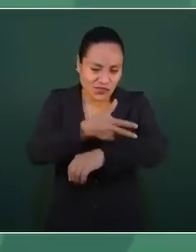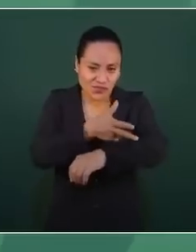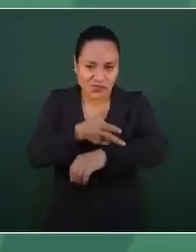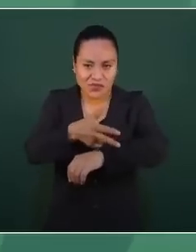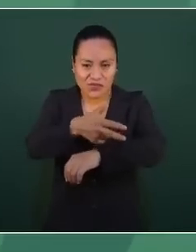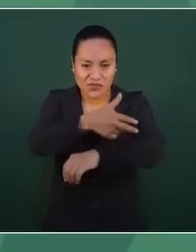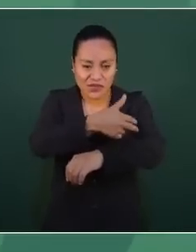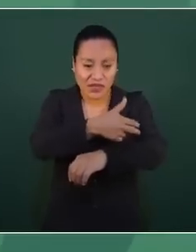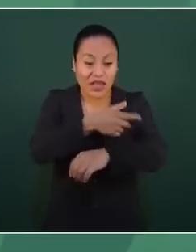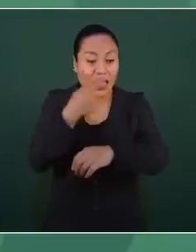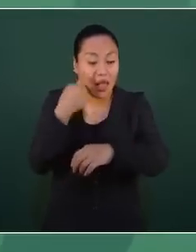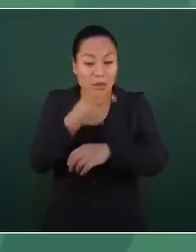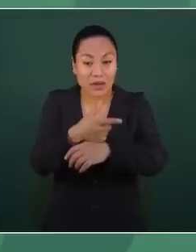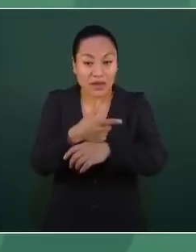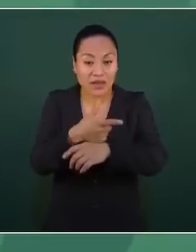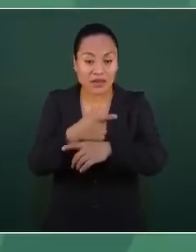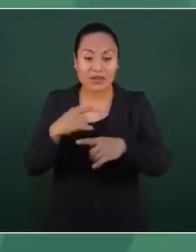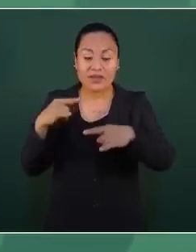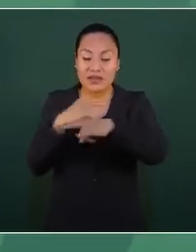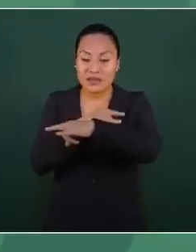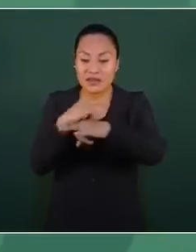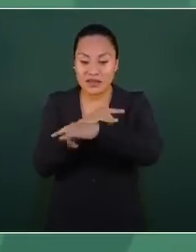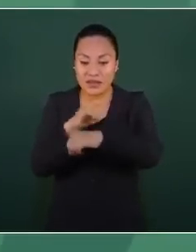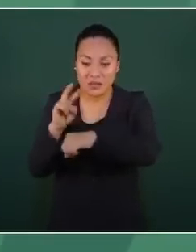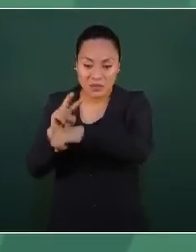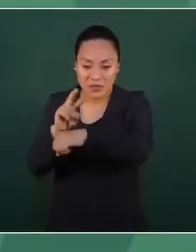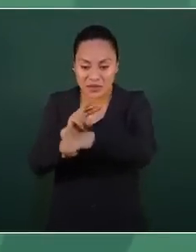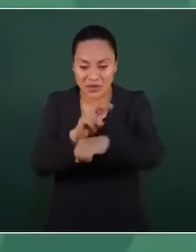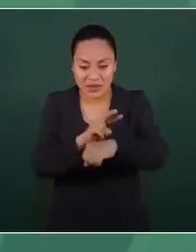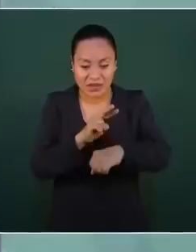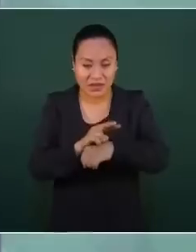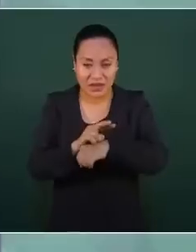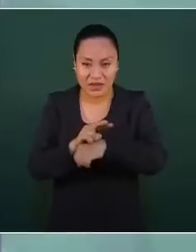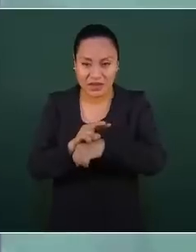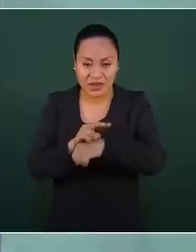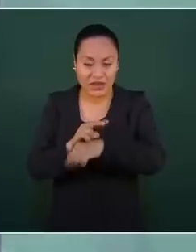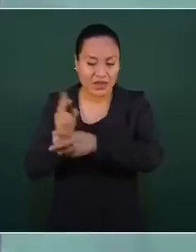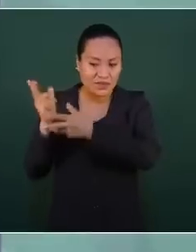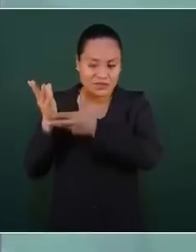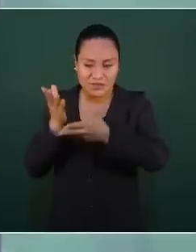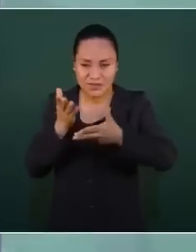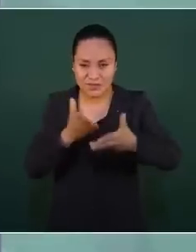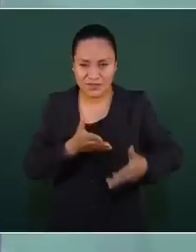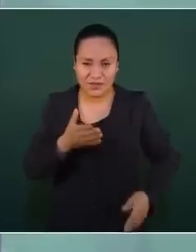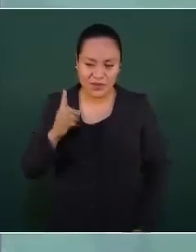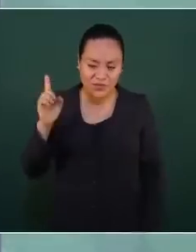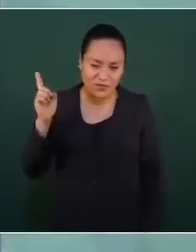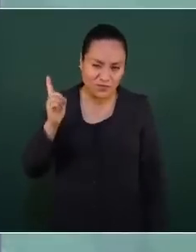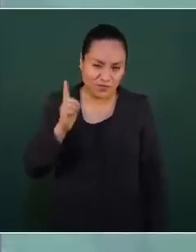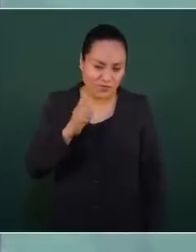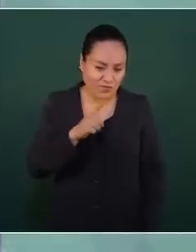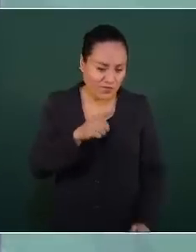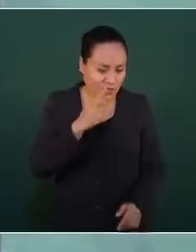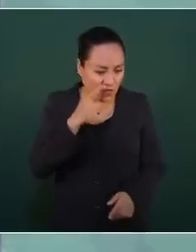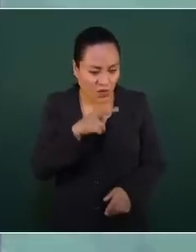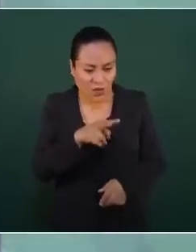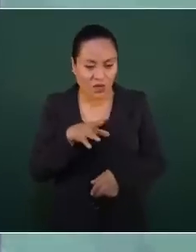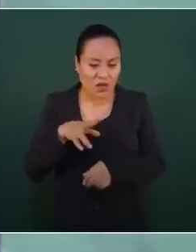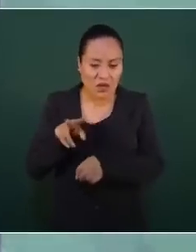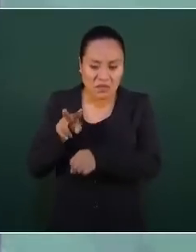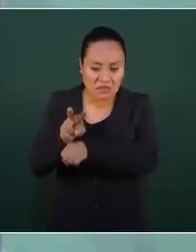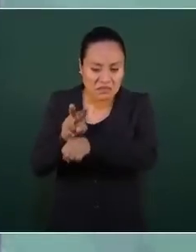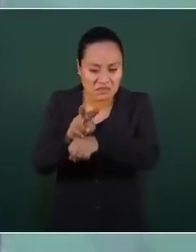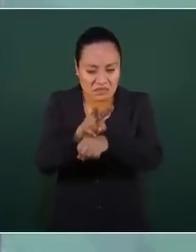supervisar la carretera y llegar a Oaxaca. Entonces, son